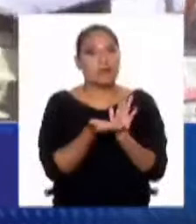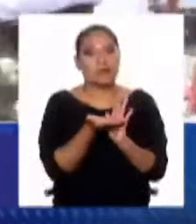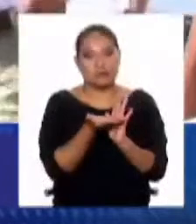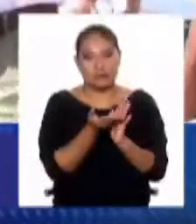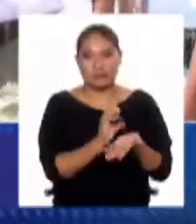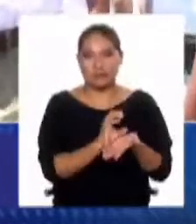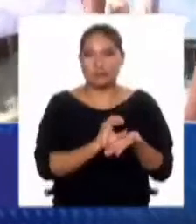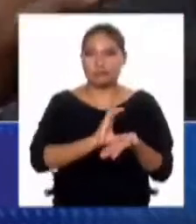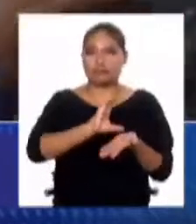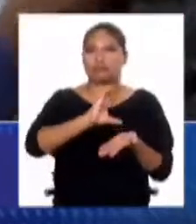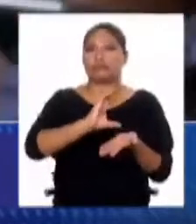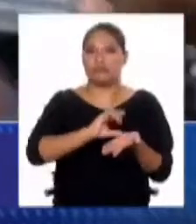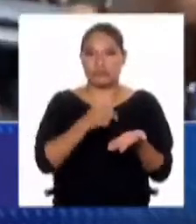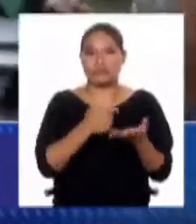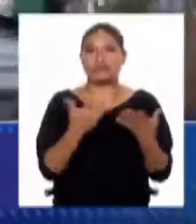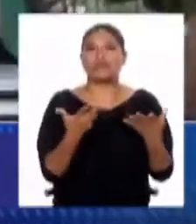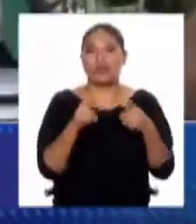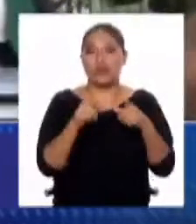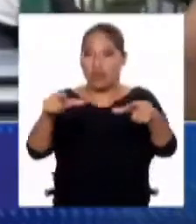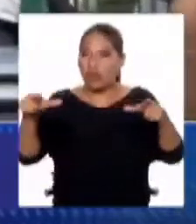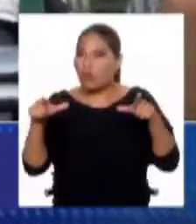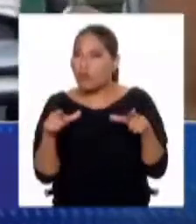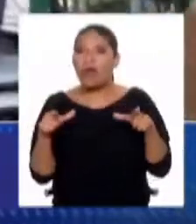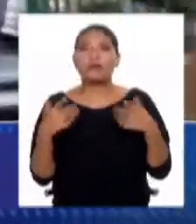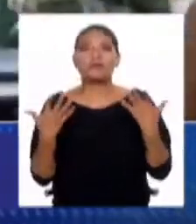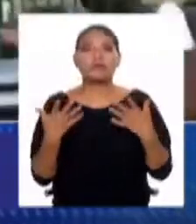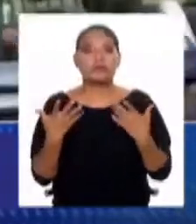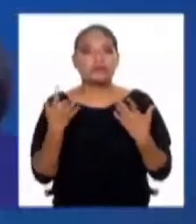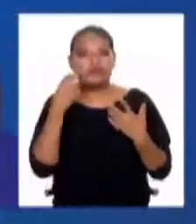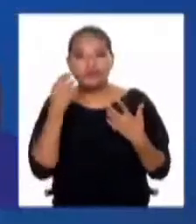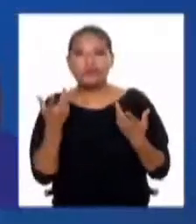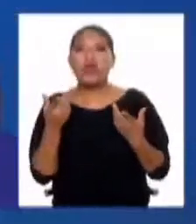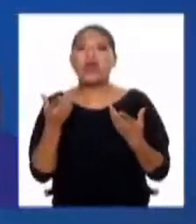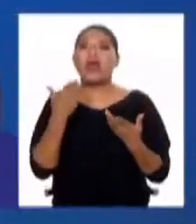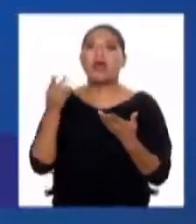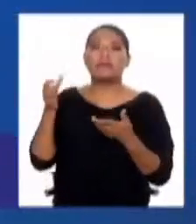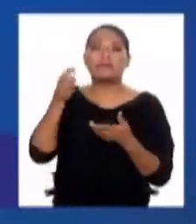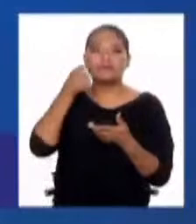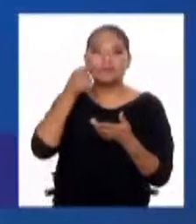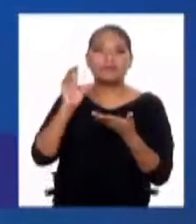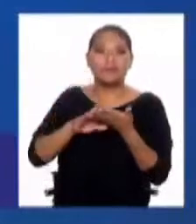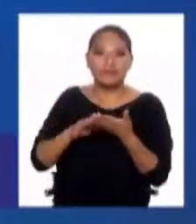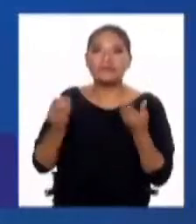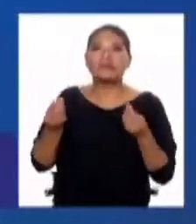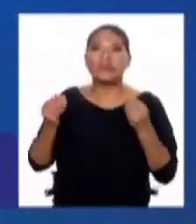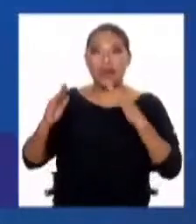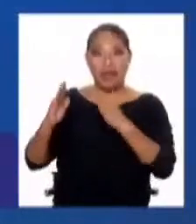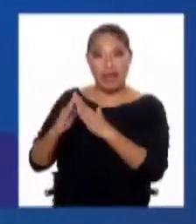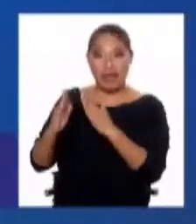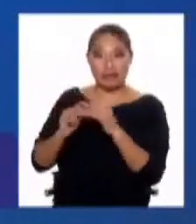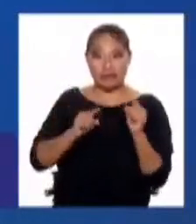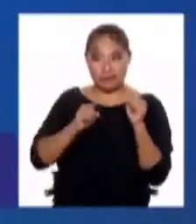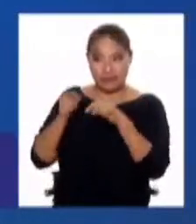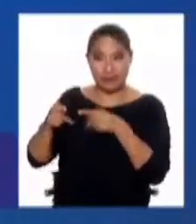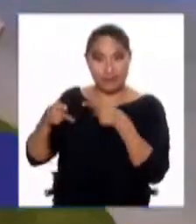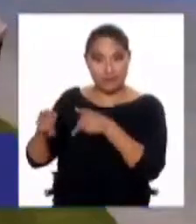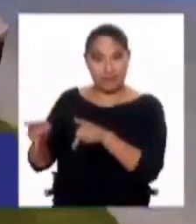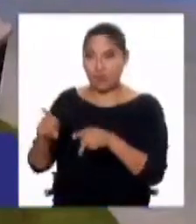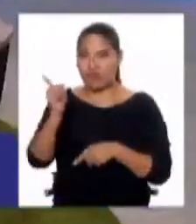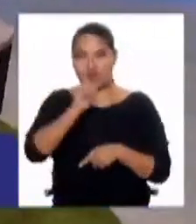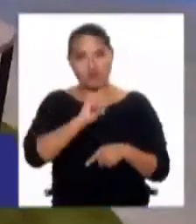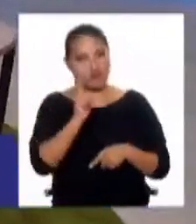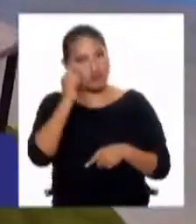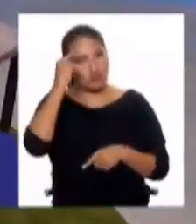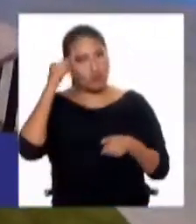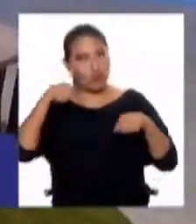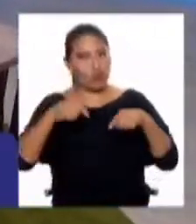¿quién? ¿Dónde creas el local? ¿Quién paga el local? ¿En la casa de alguien? Ah, no, no te lo permite porque después